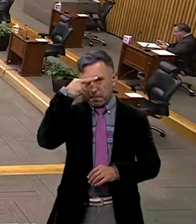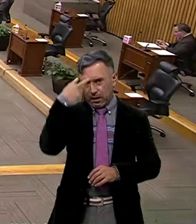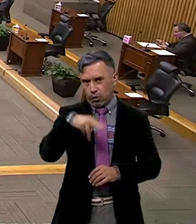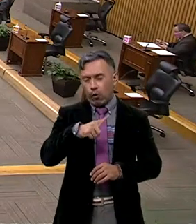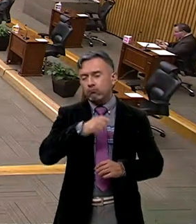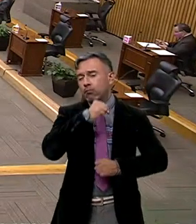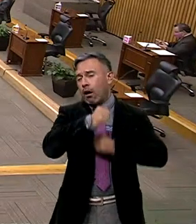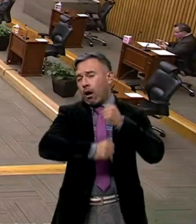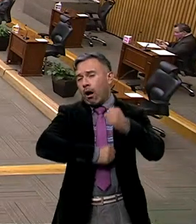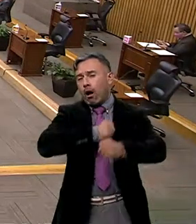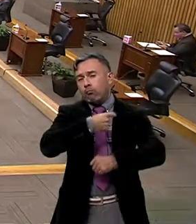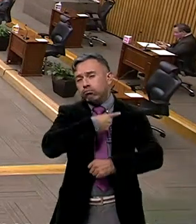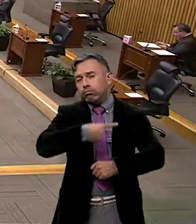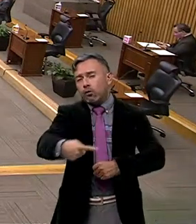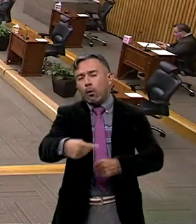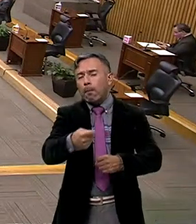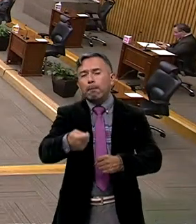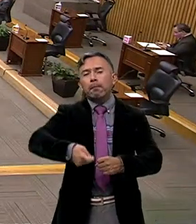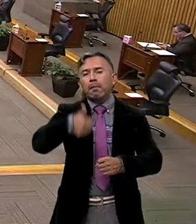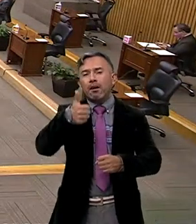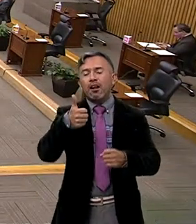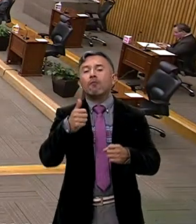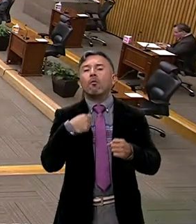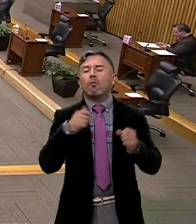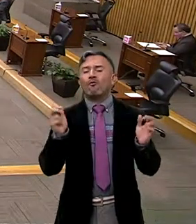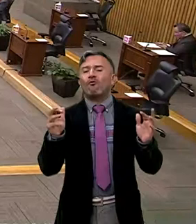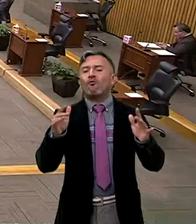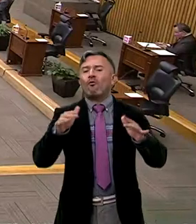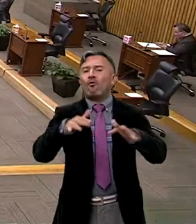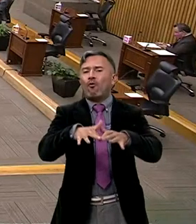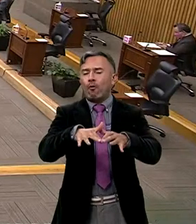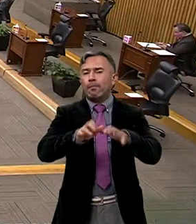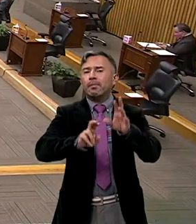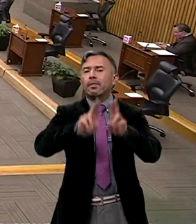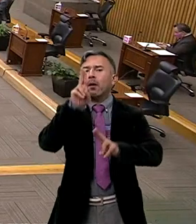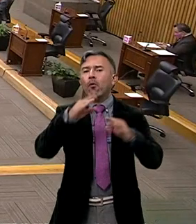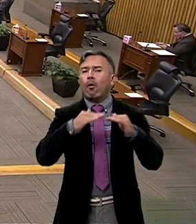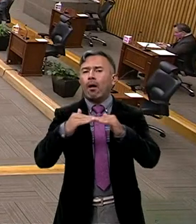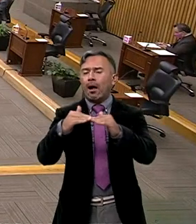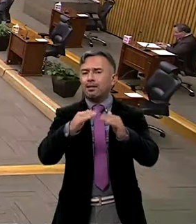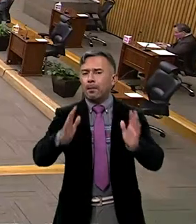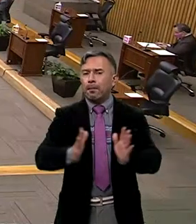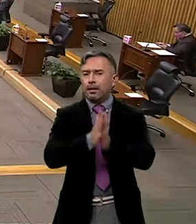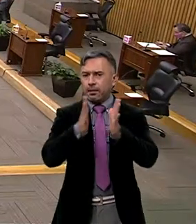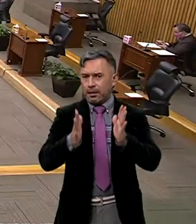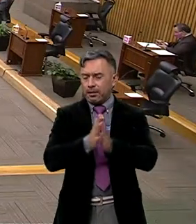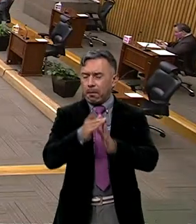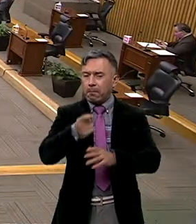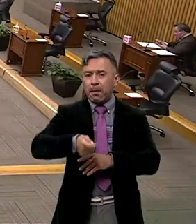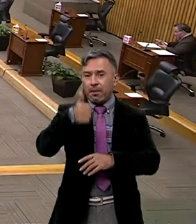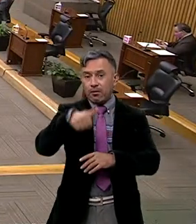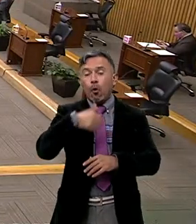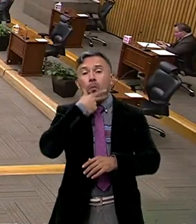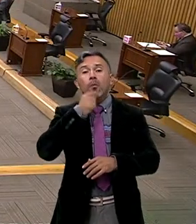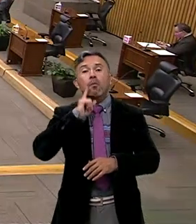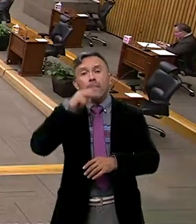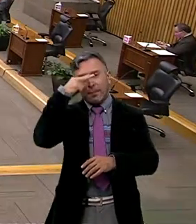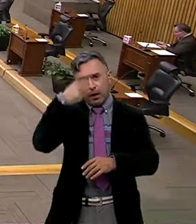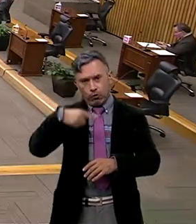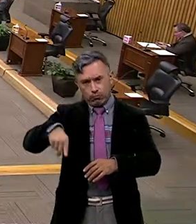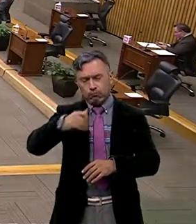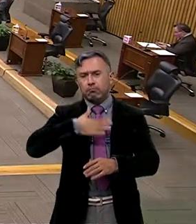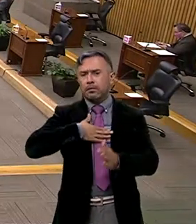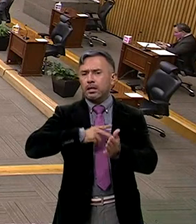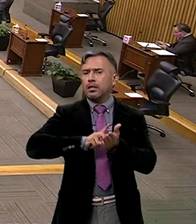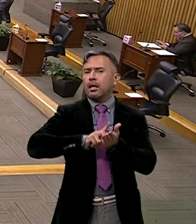un ejercicio de democracia participativa las y los mexicanos salimos a ejercer un derecho que